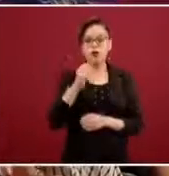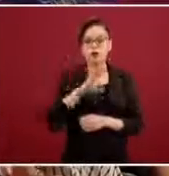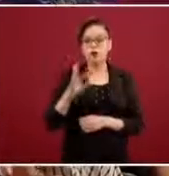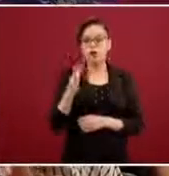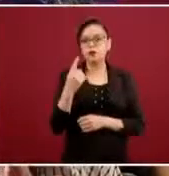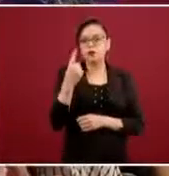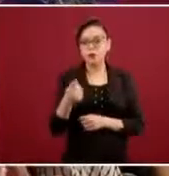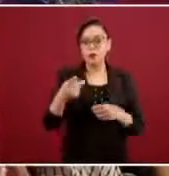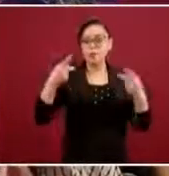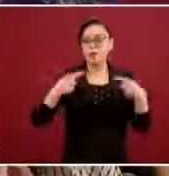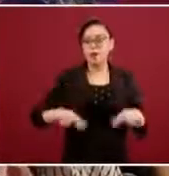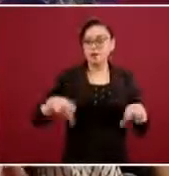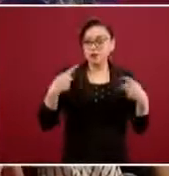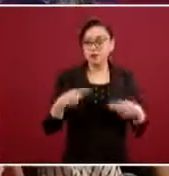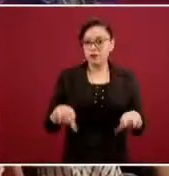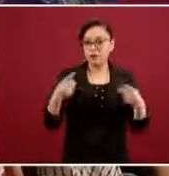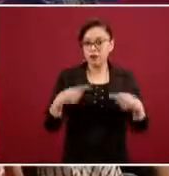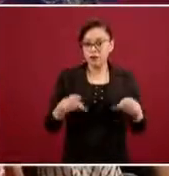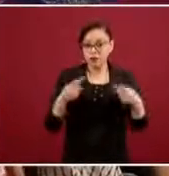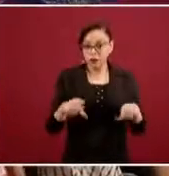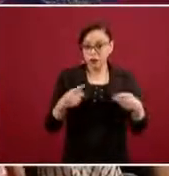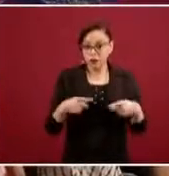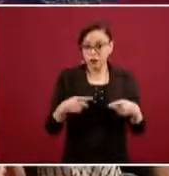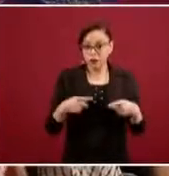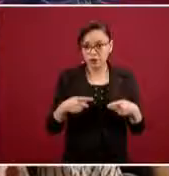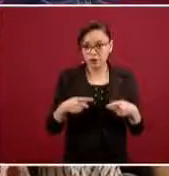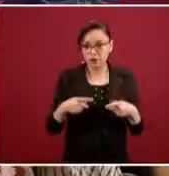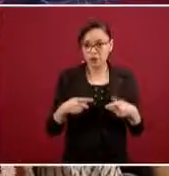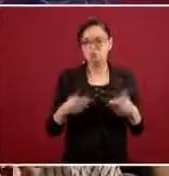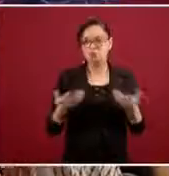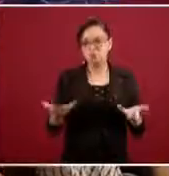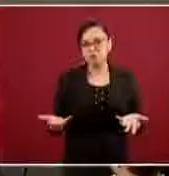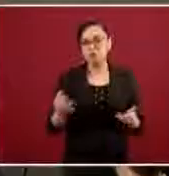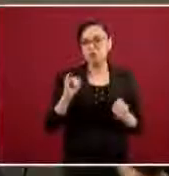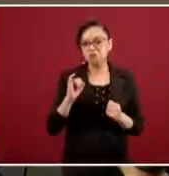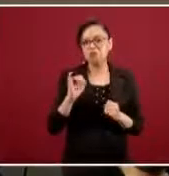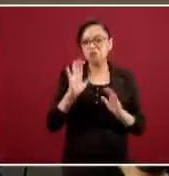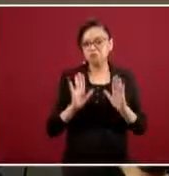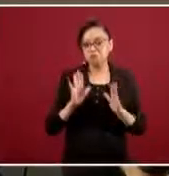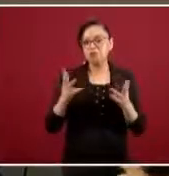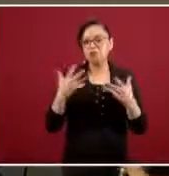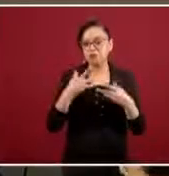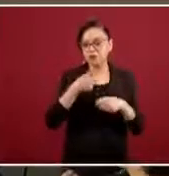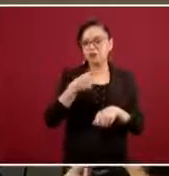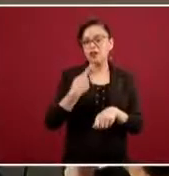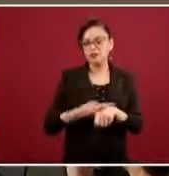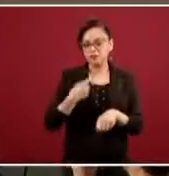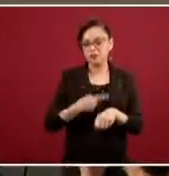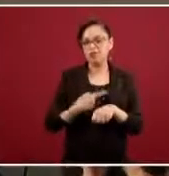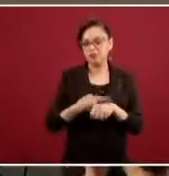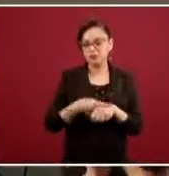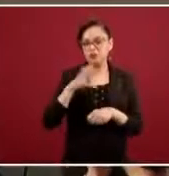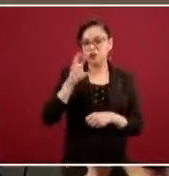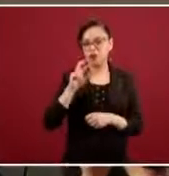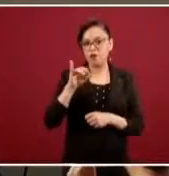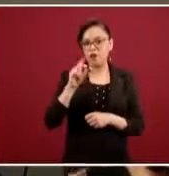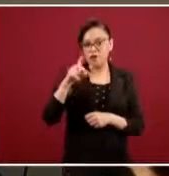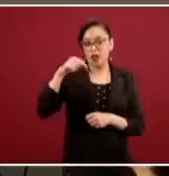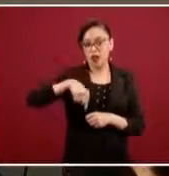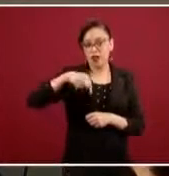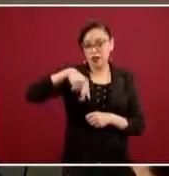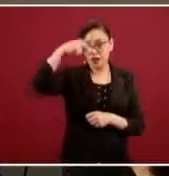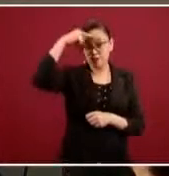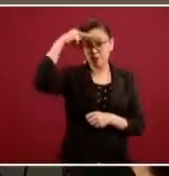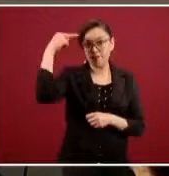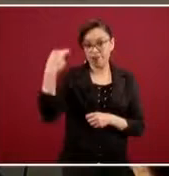55,951 personas que estimamos han tenido COVID en México y que